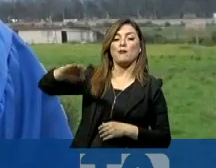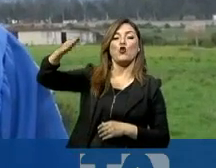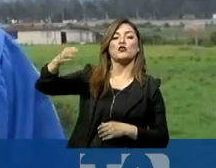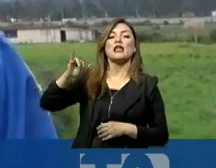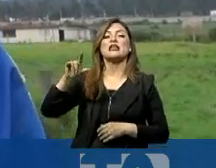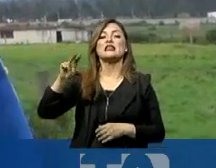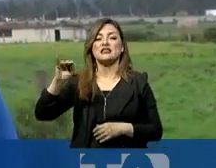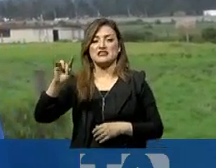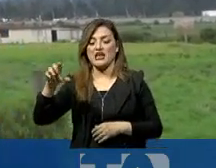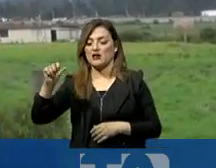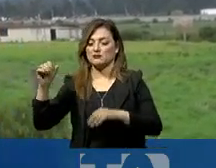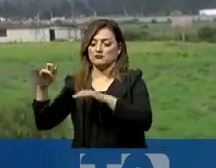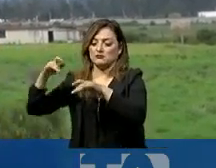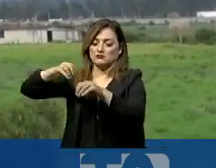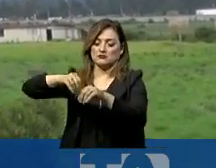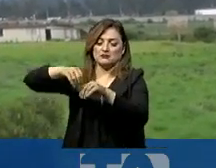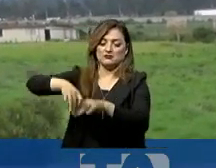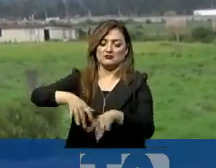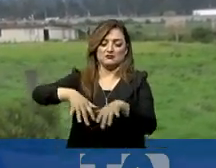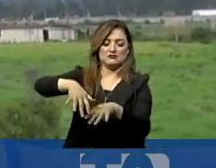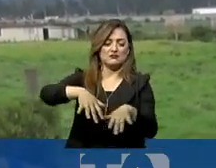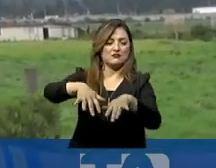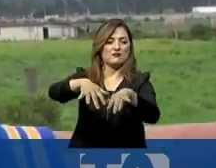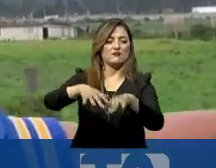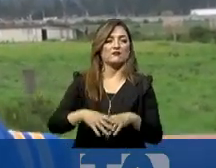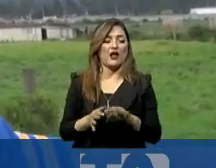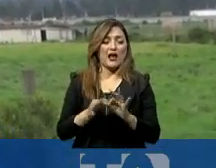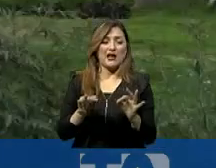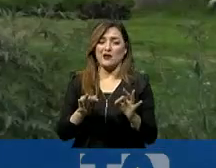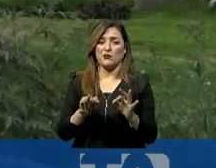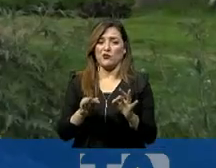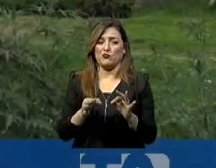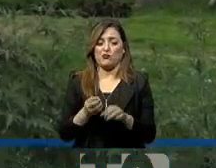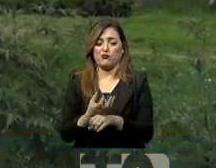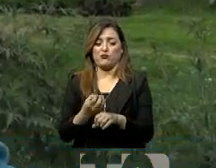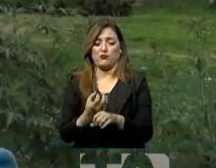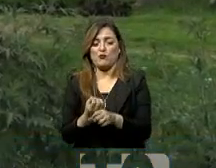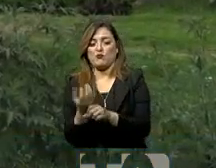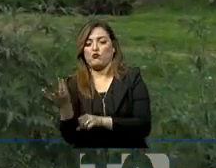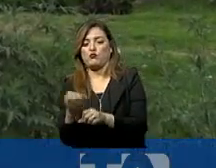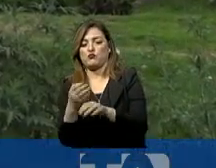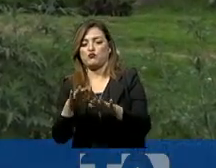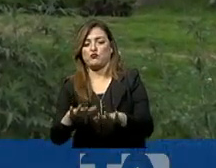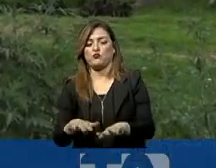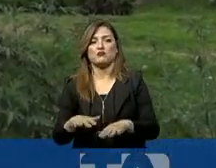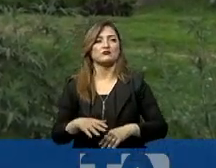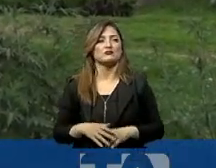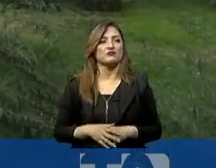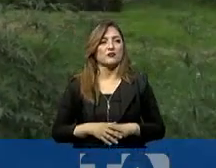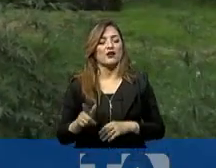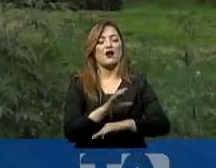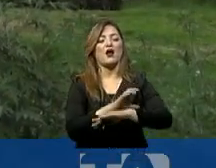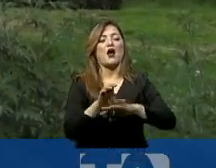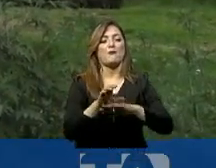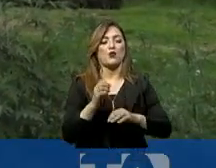entonces estamos nosotros con esto, ya que mucho tiempo no ha sido esto limpiado ni dragado. Se han sellado, se han tapado, han tratado de hacer terrenos